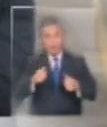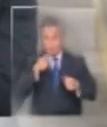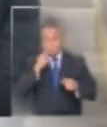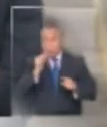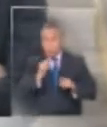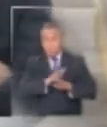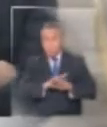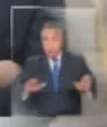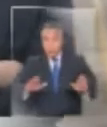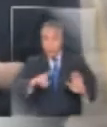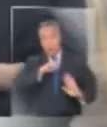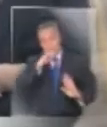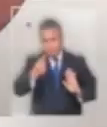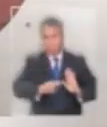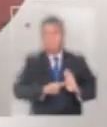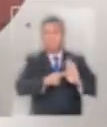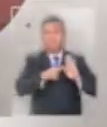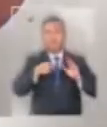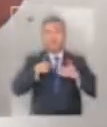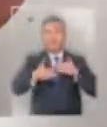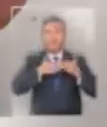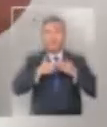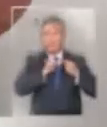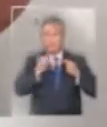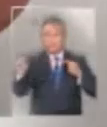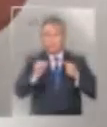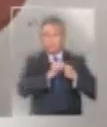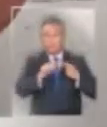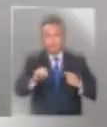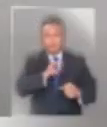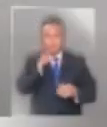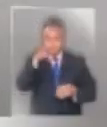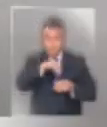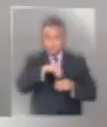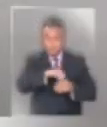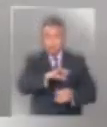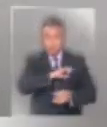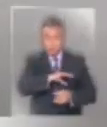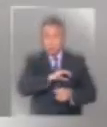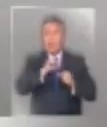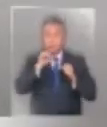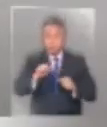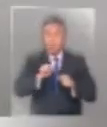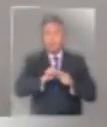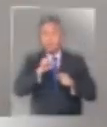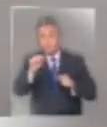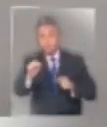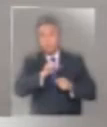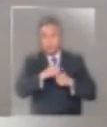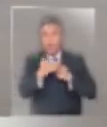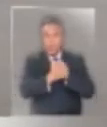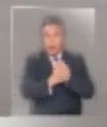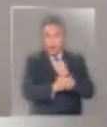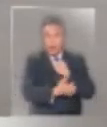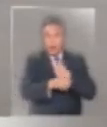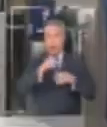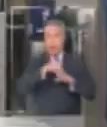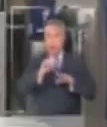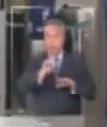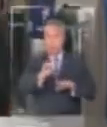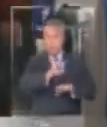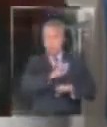vamos a poder publicar todos nuestros destinos. Comenzará dentro de Chile e incluso podría realizar trayectos entre regiones sin pasar por